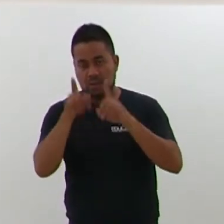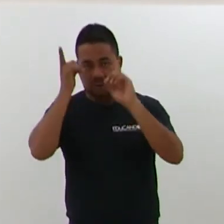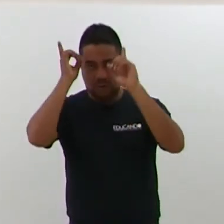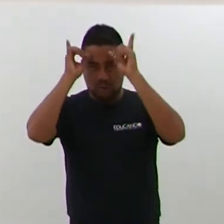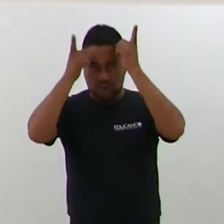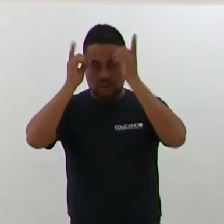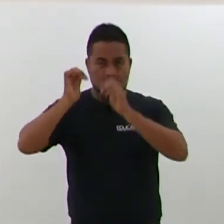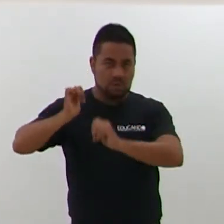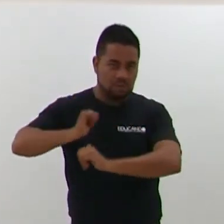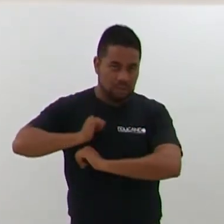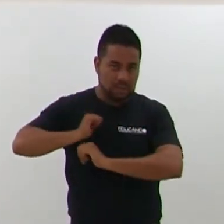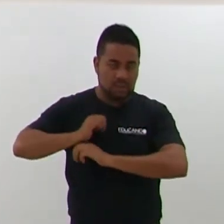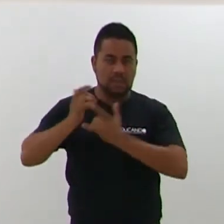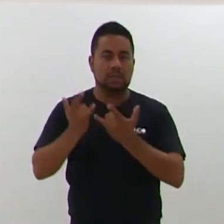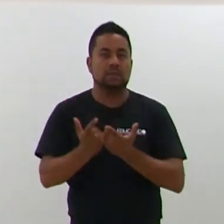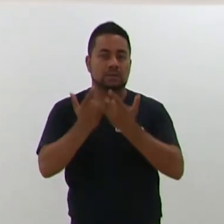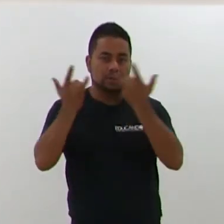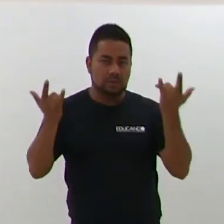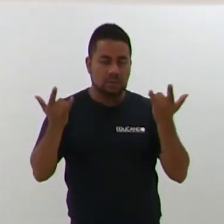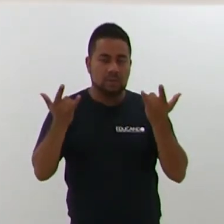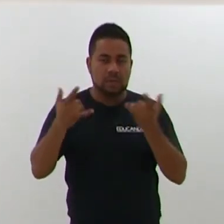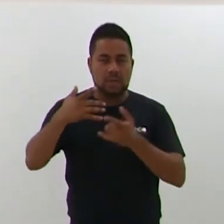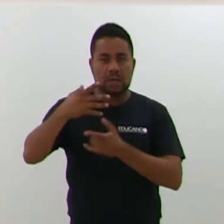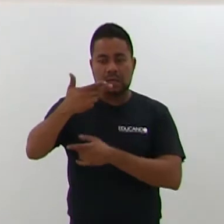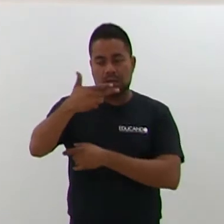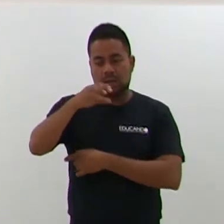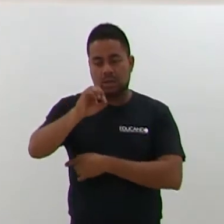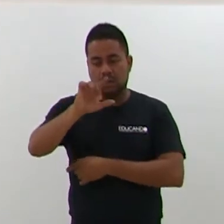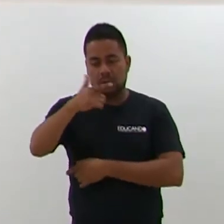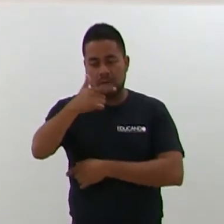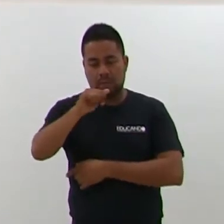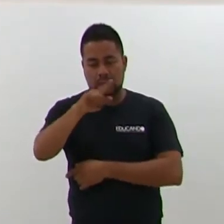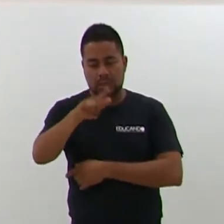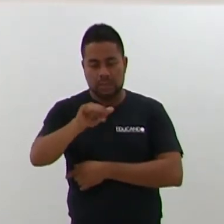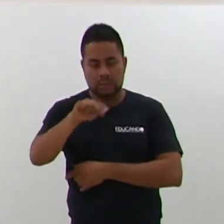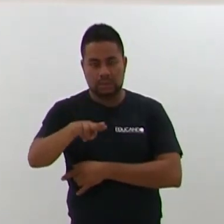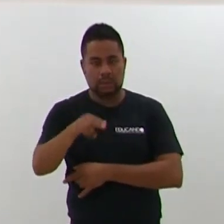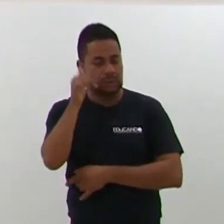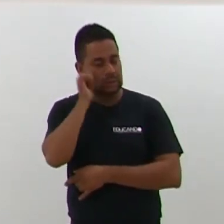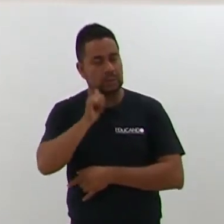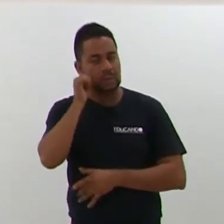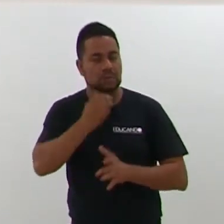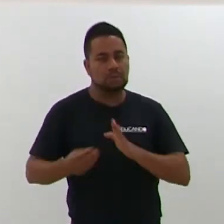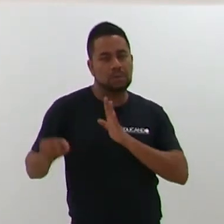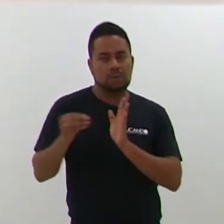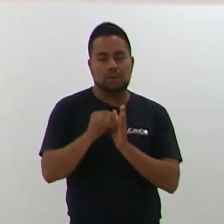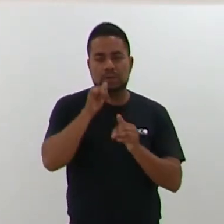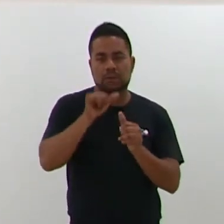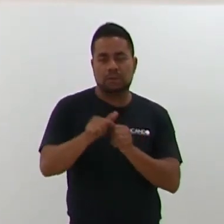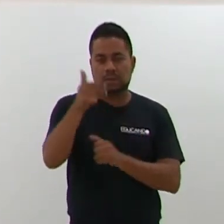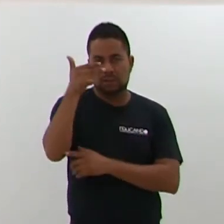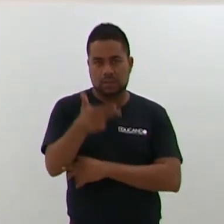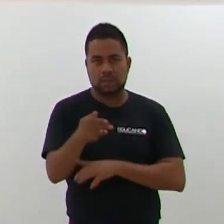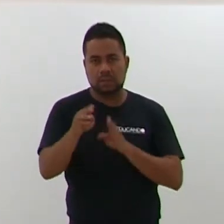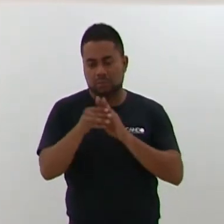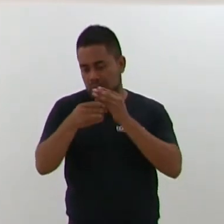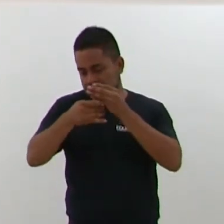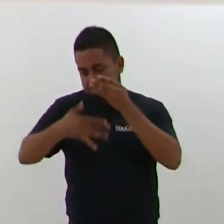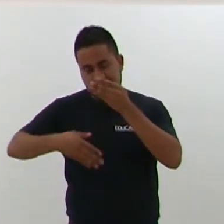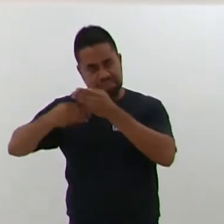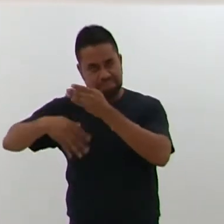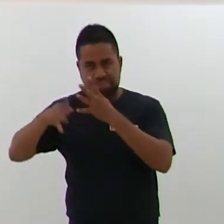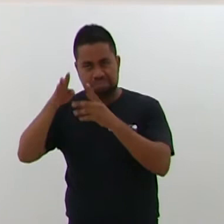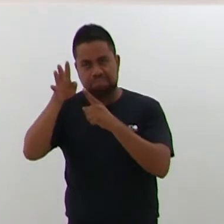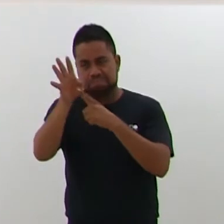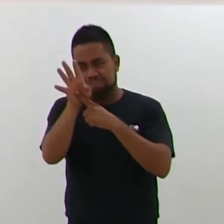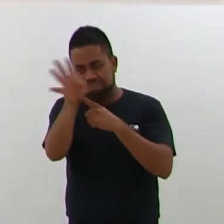hormiga, historia, holgazán, todas ellas también llevan H y las que se deriven de ellas. Por